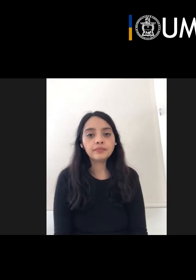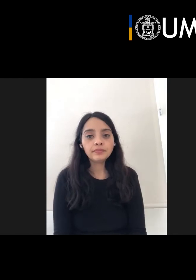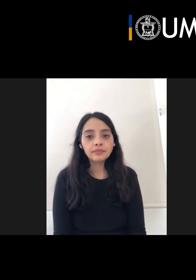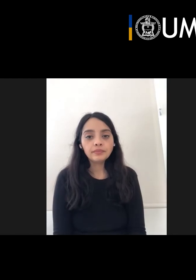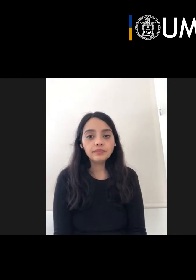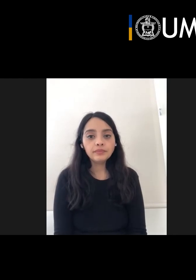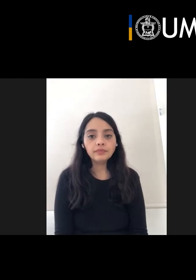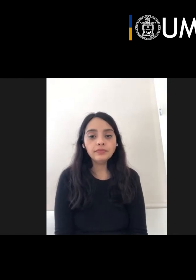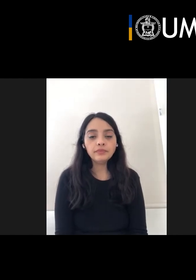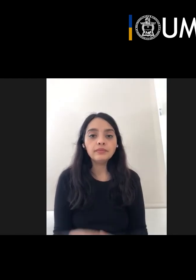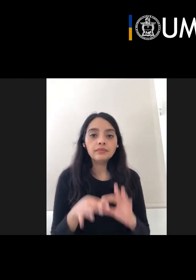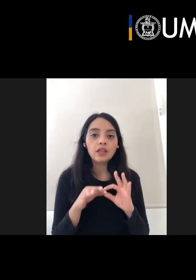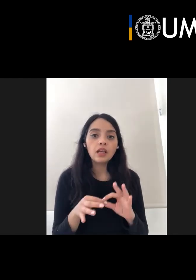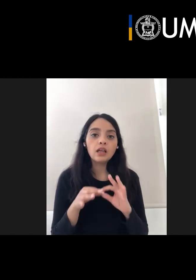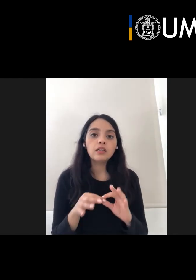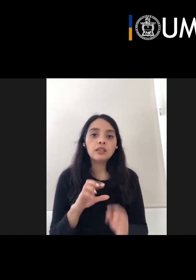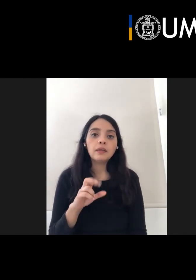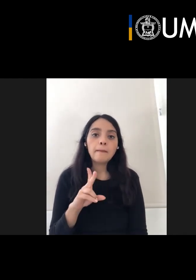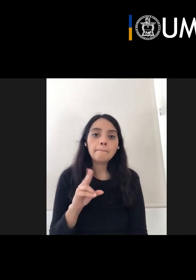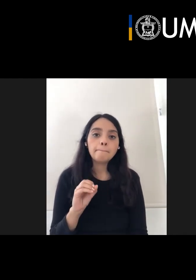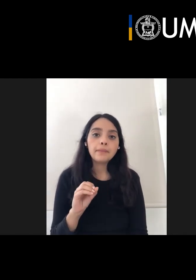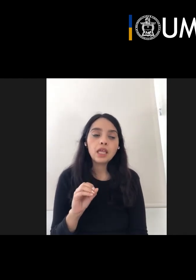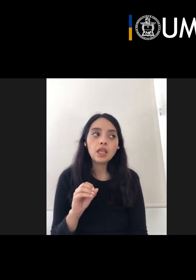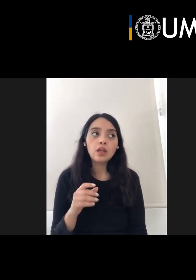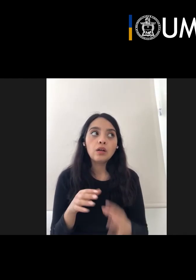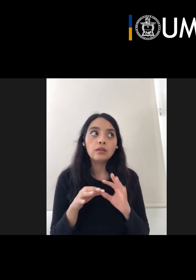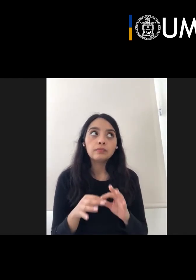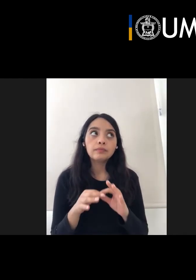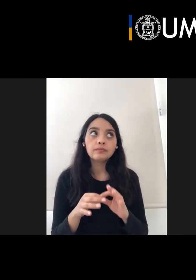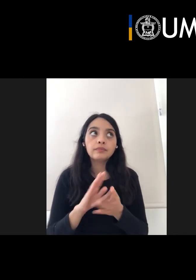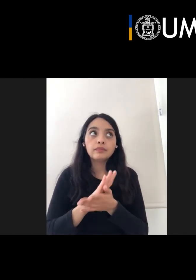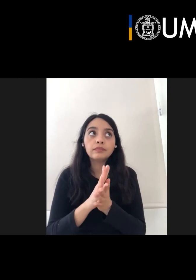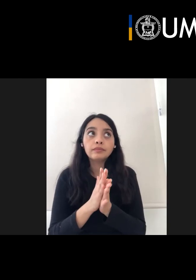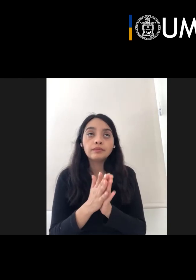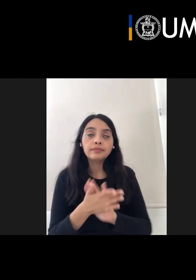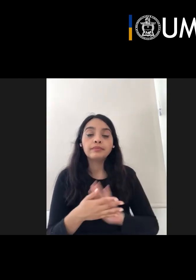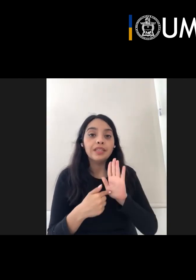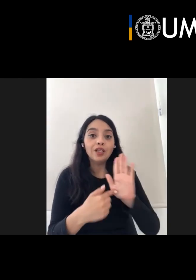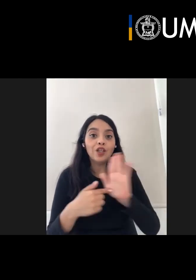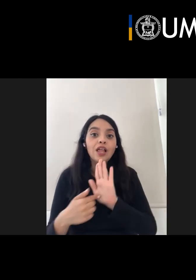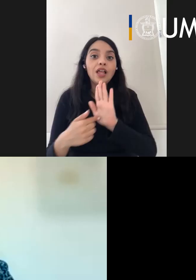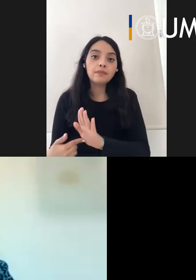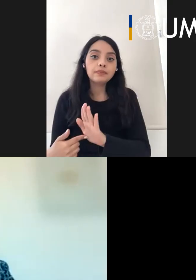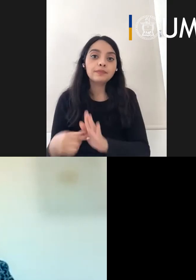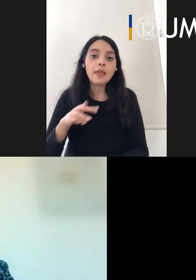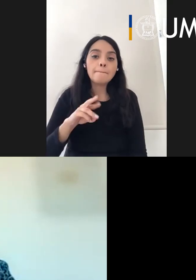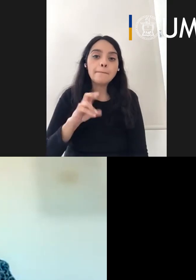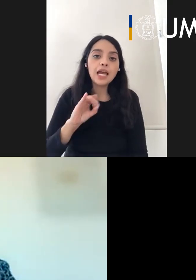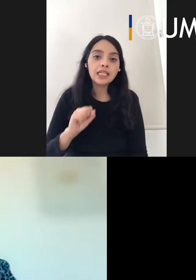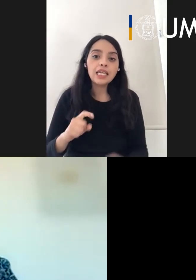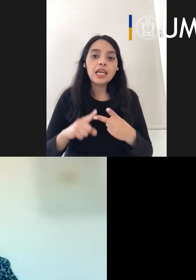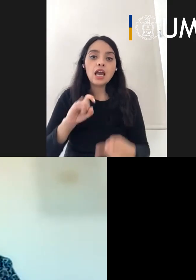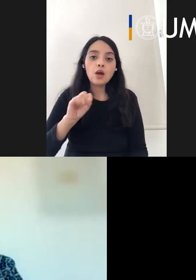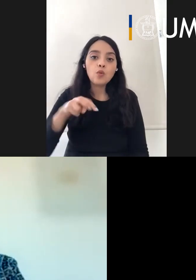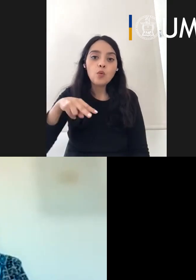Muchas gracias, Pedro. Agradecemos cada una de las presentaciones, María de los Ángeles, Juan Pablo